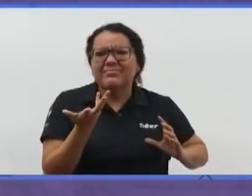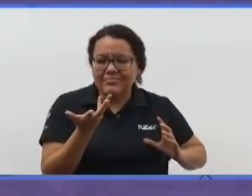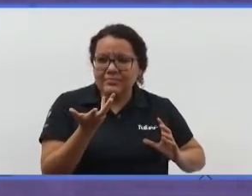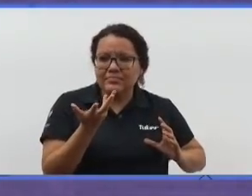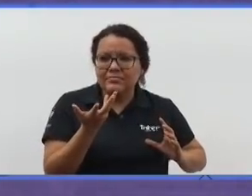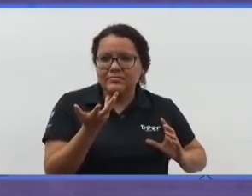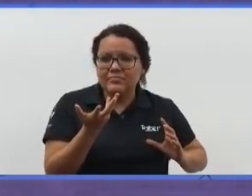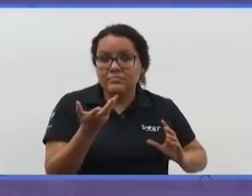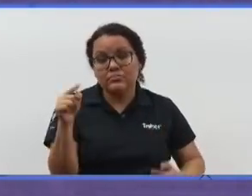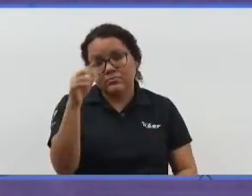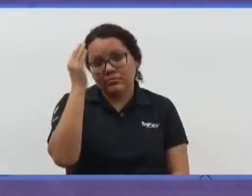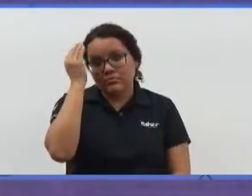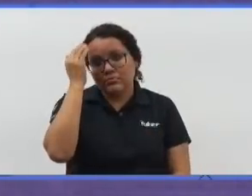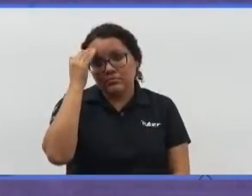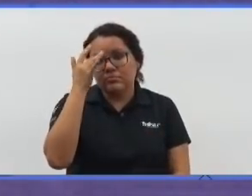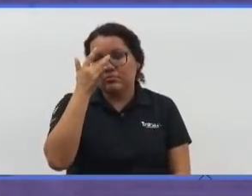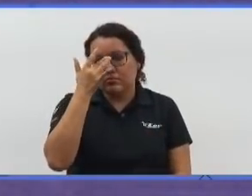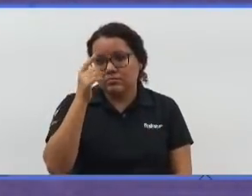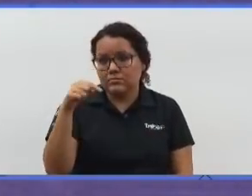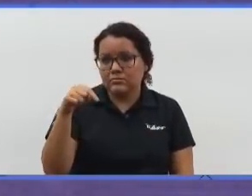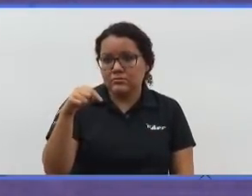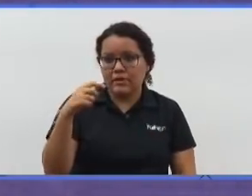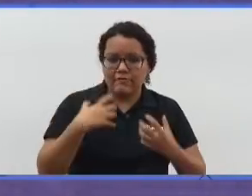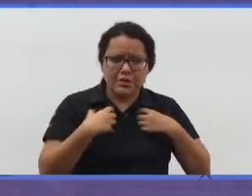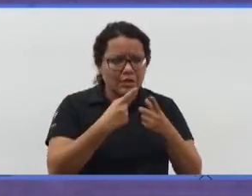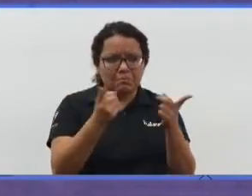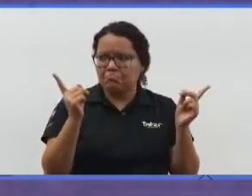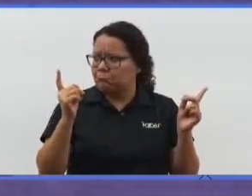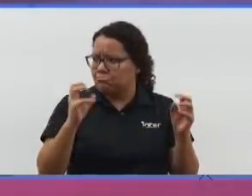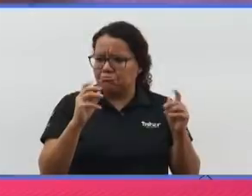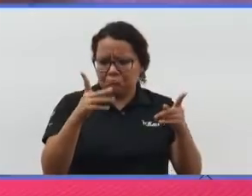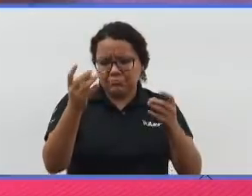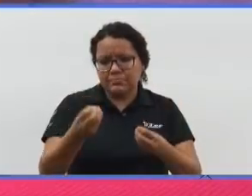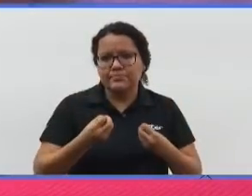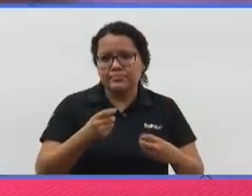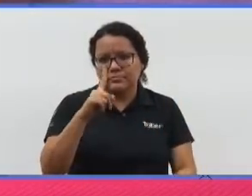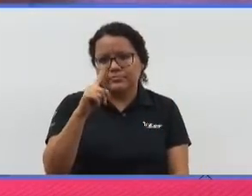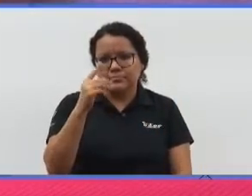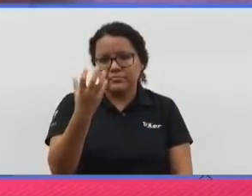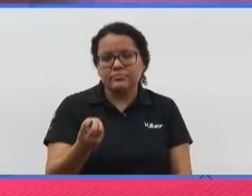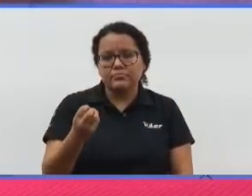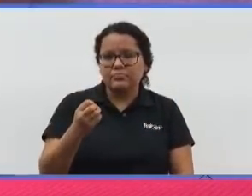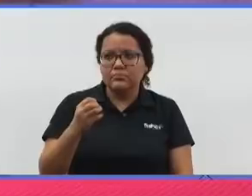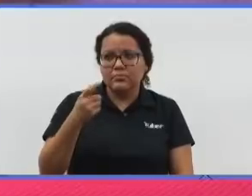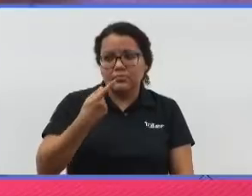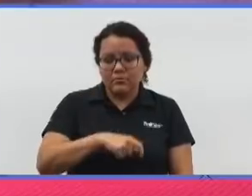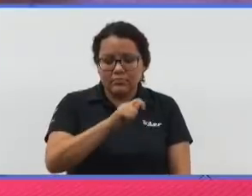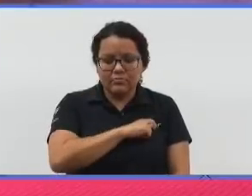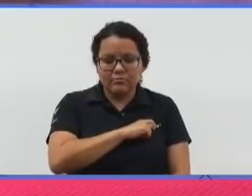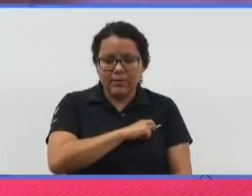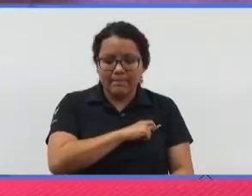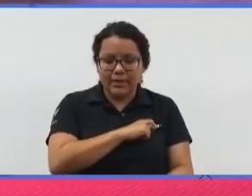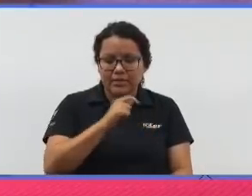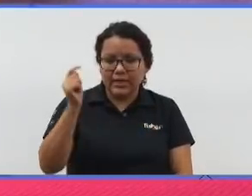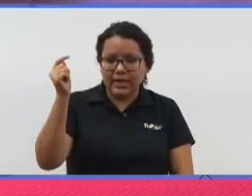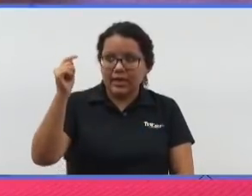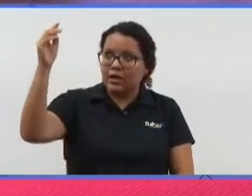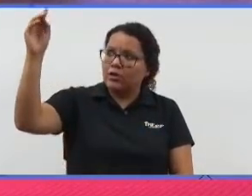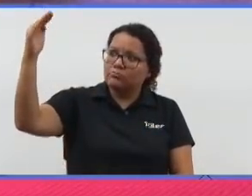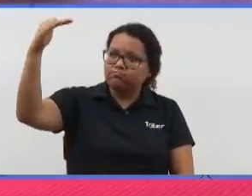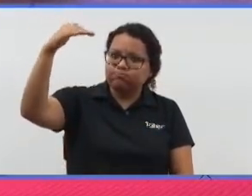la vida nos ha dado algunos privilegios a todos un día veníamos volando de españa a el salvador